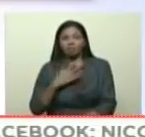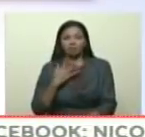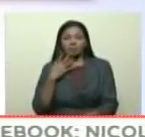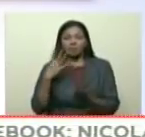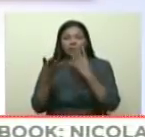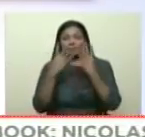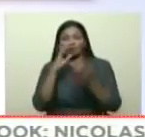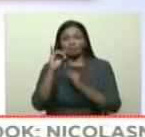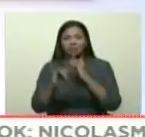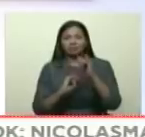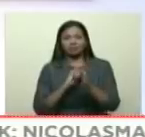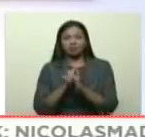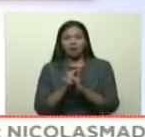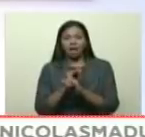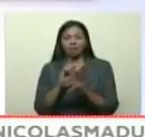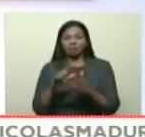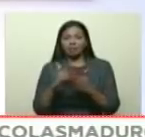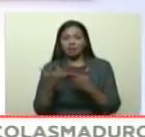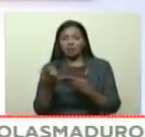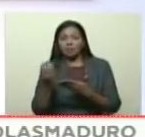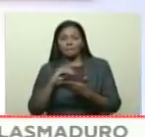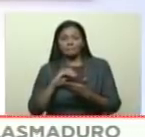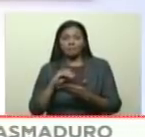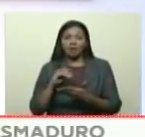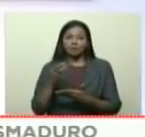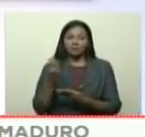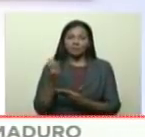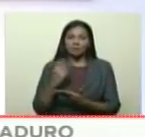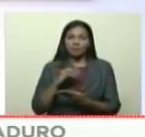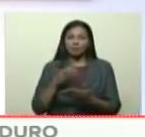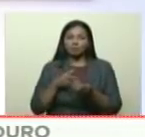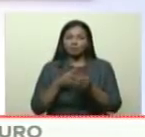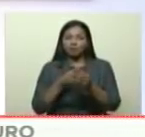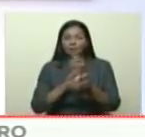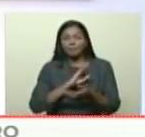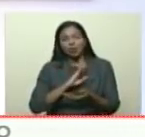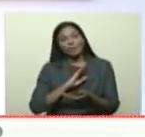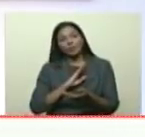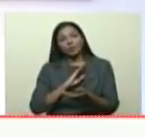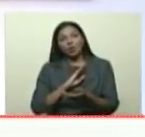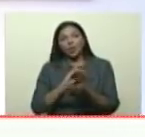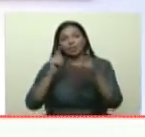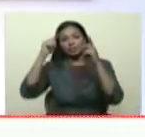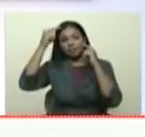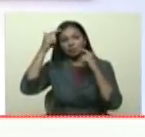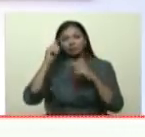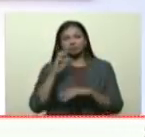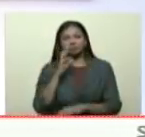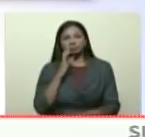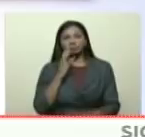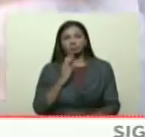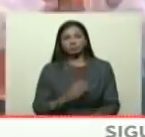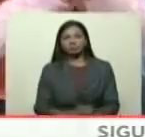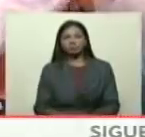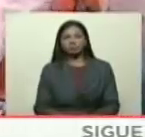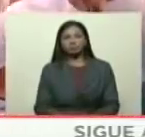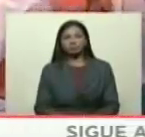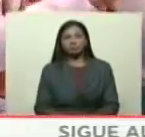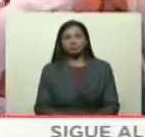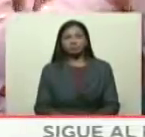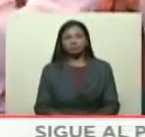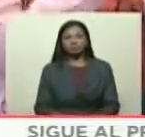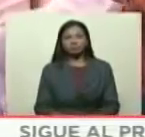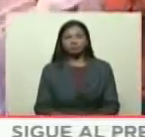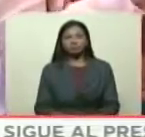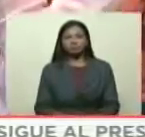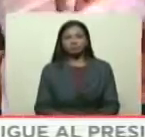de Venezuela, Filben, es uno de los legados de Chávez. De más nadie. Para que